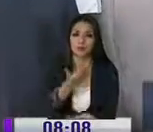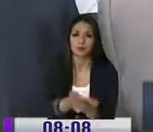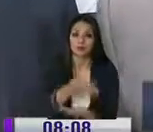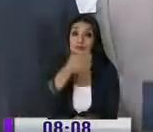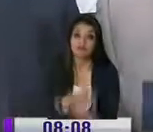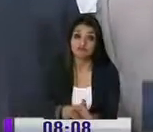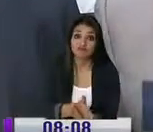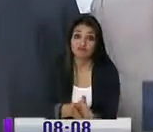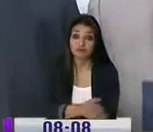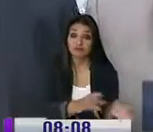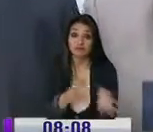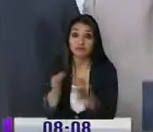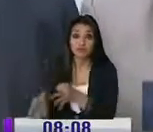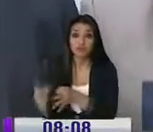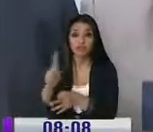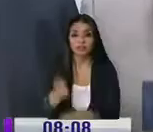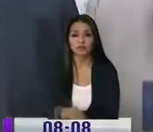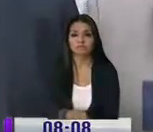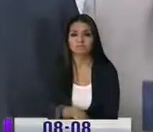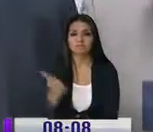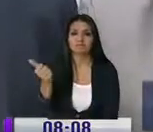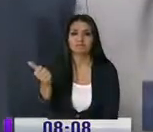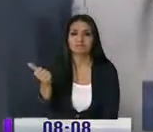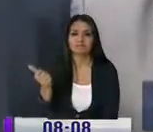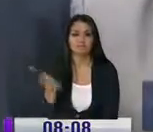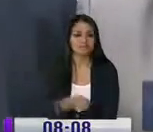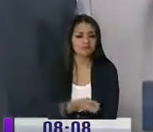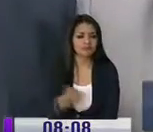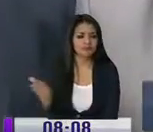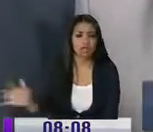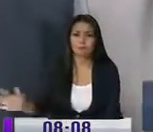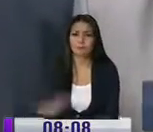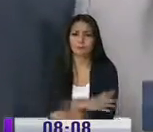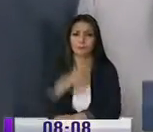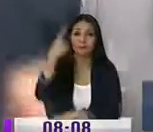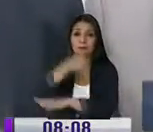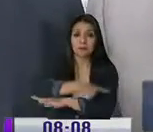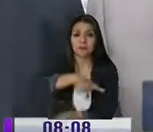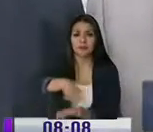postergación, sino la eliminación total